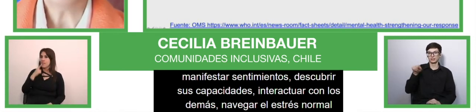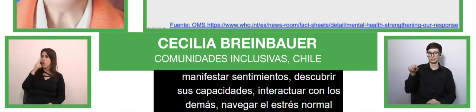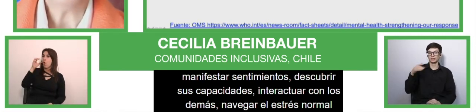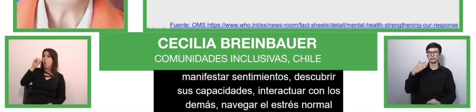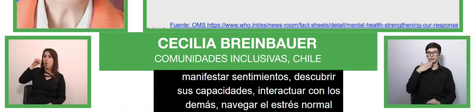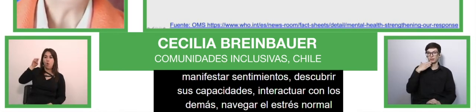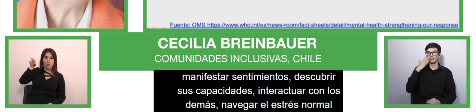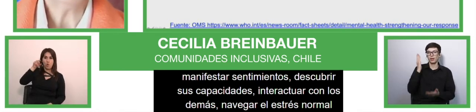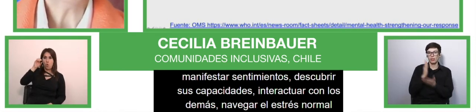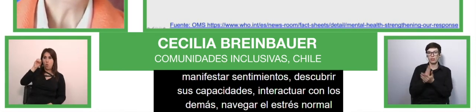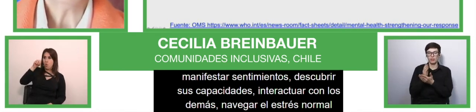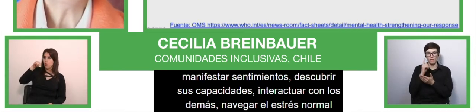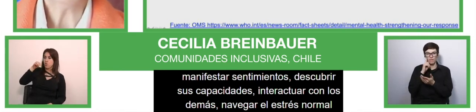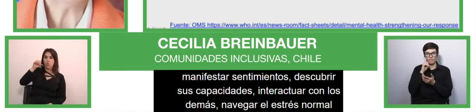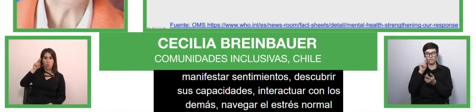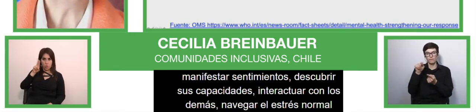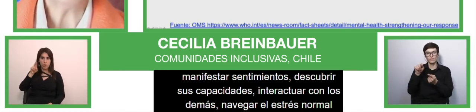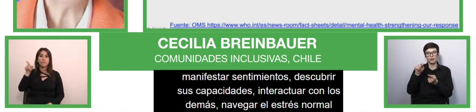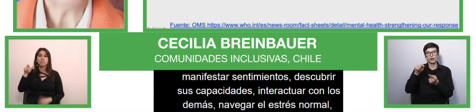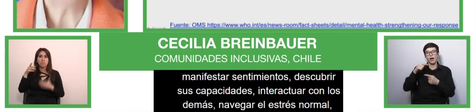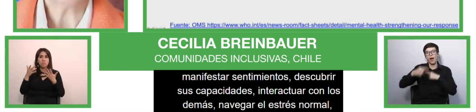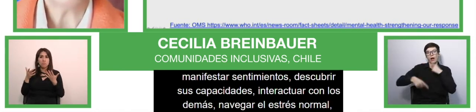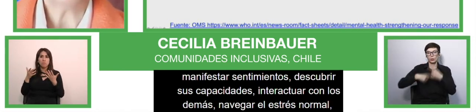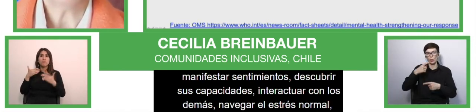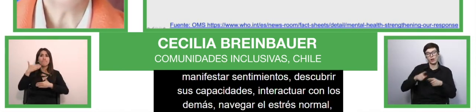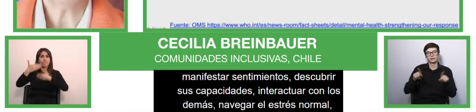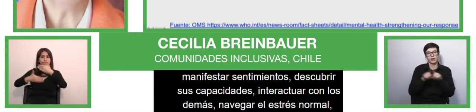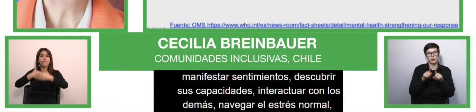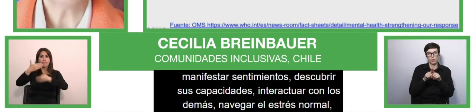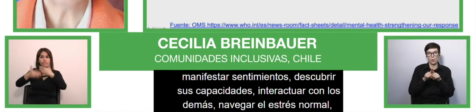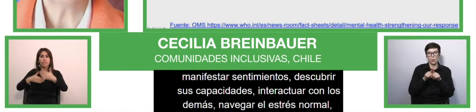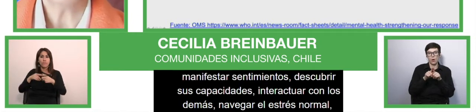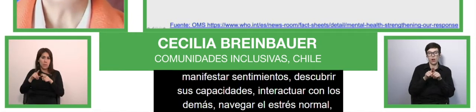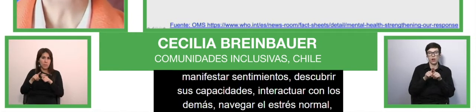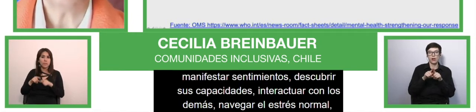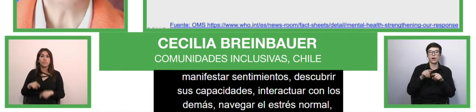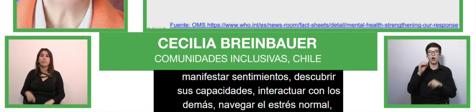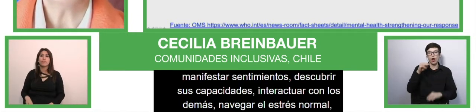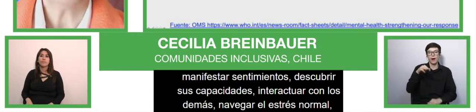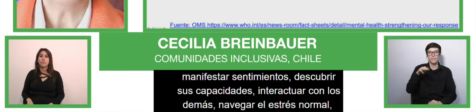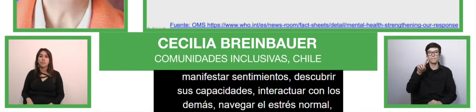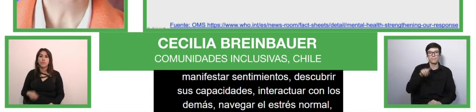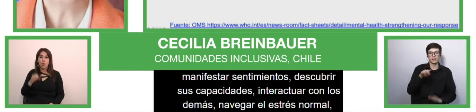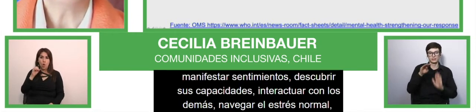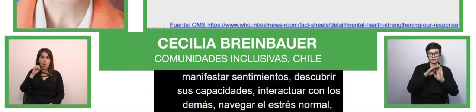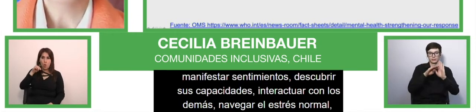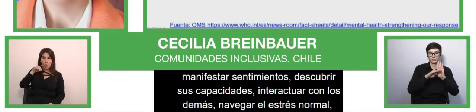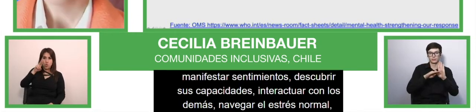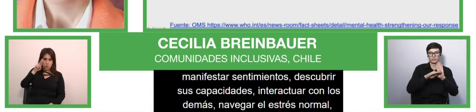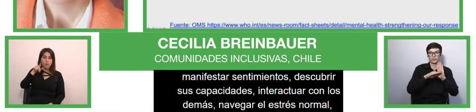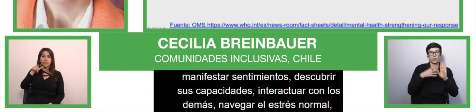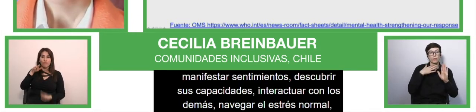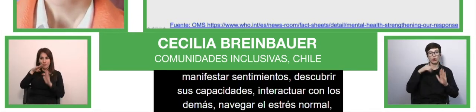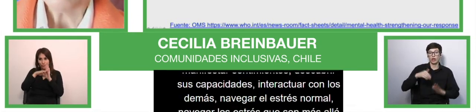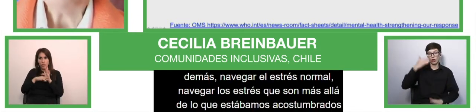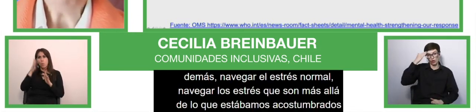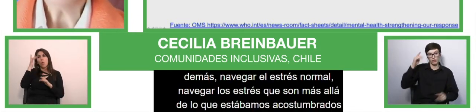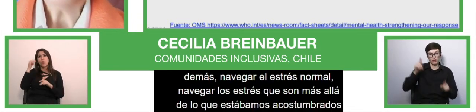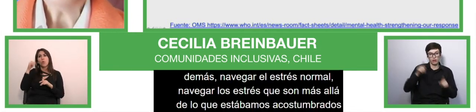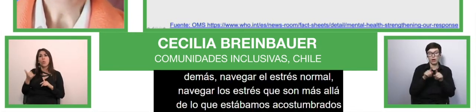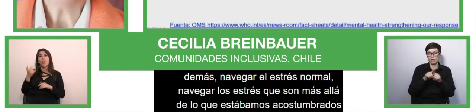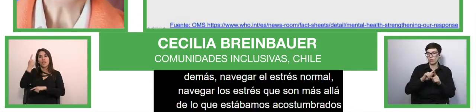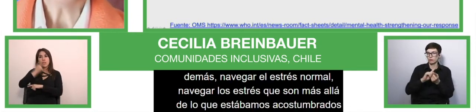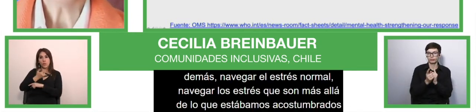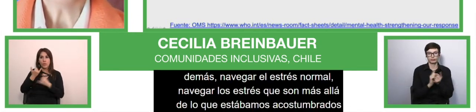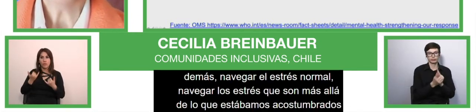también los estreses que son más allá de lo que estábamos acostumbrados como lo que estamos viviendo hoy en día pero